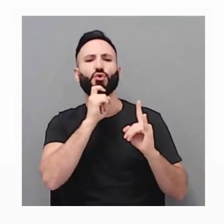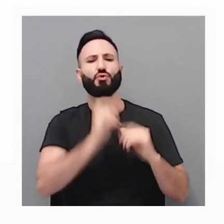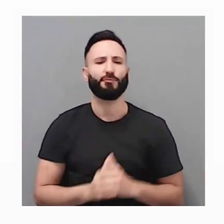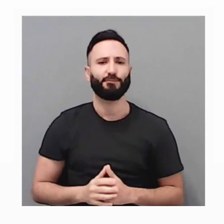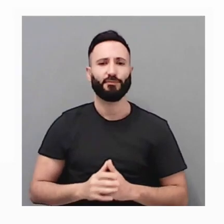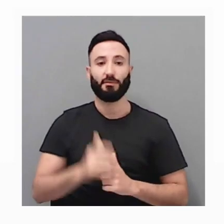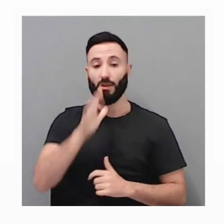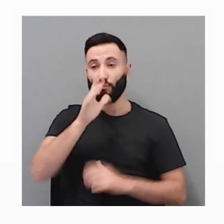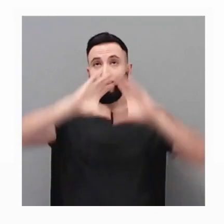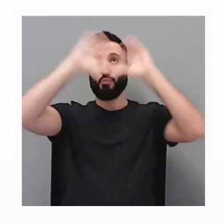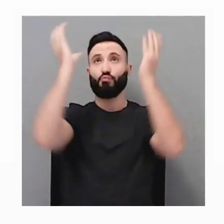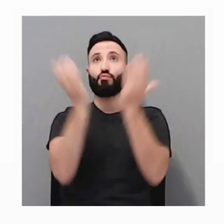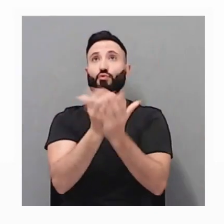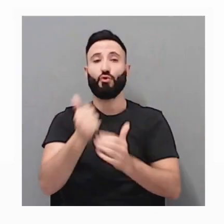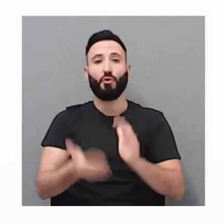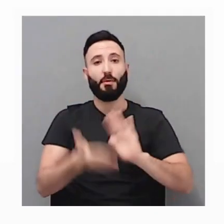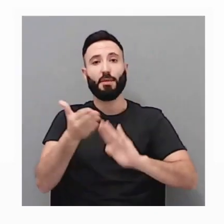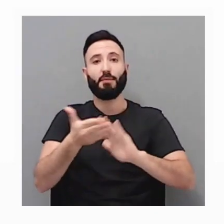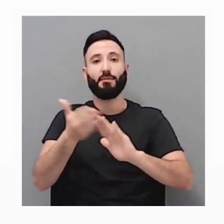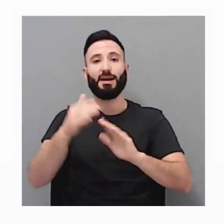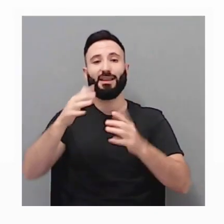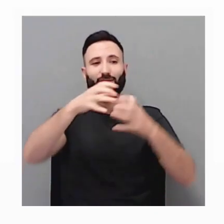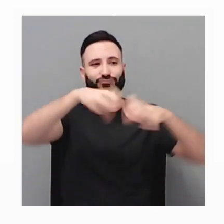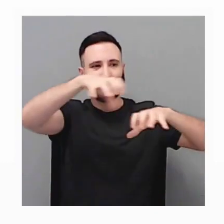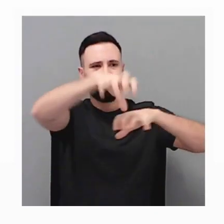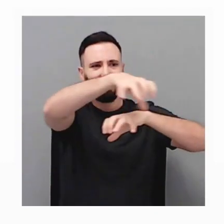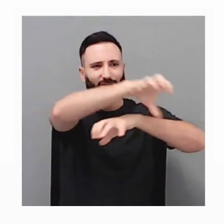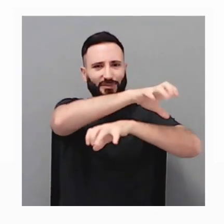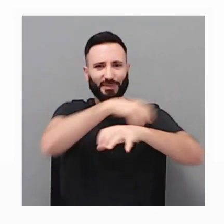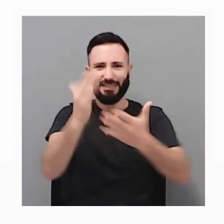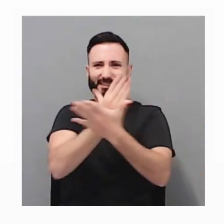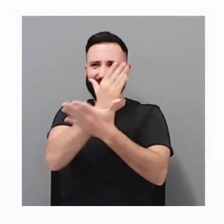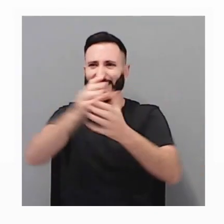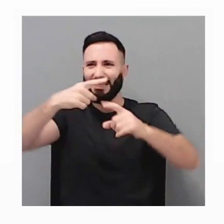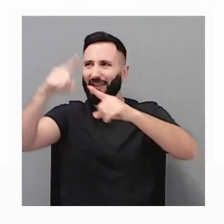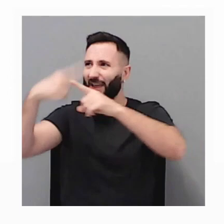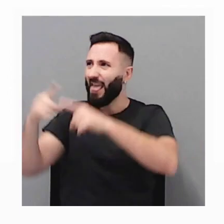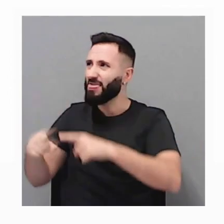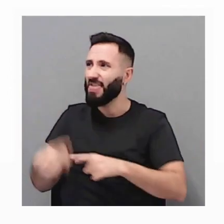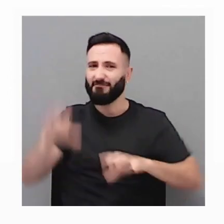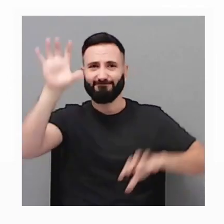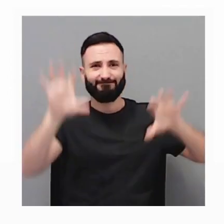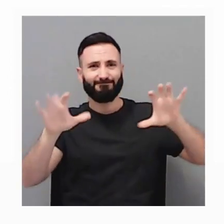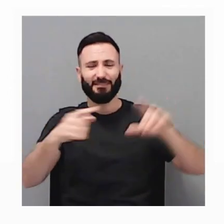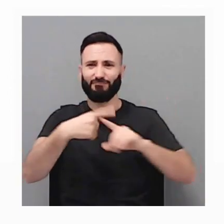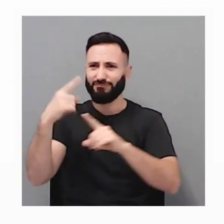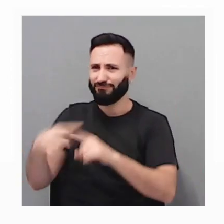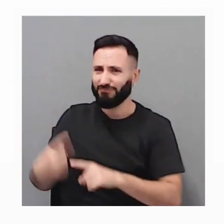un mundo cada vez más fracturado, con tantas diferencias entre nosotros, pensamos que es cada vez